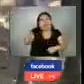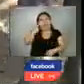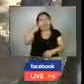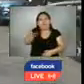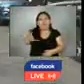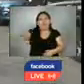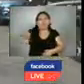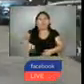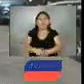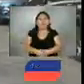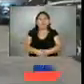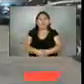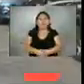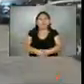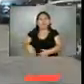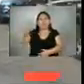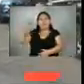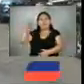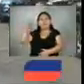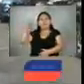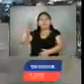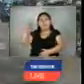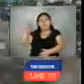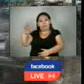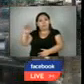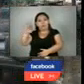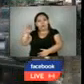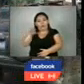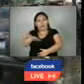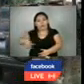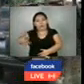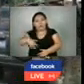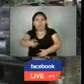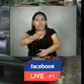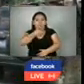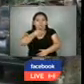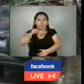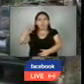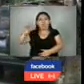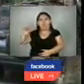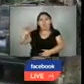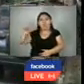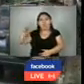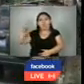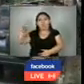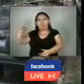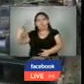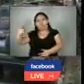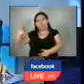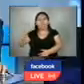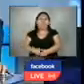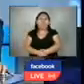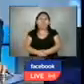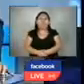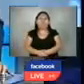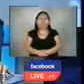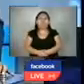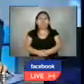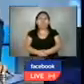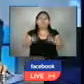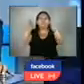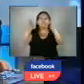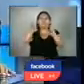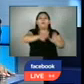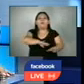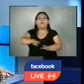Reina. En Ciudad Barrios, con imágenes de Johnny Wilson García, Benet Castillo, Noticiero Telemás. En otros temas,